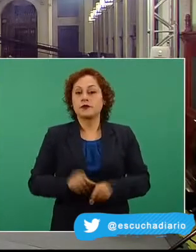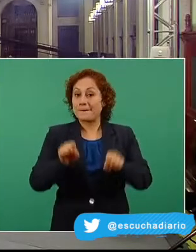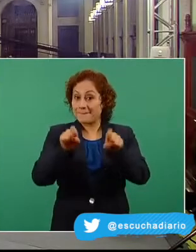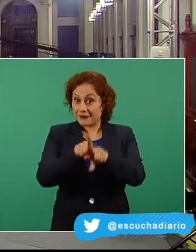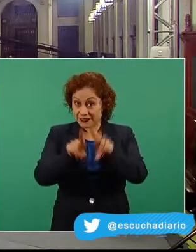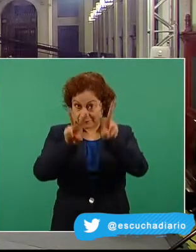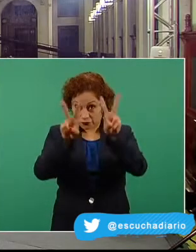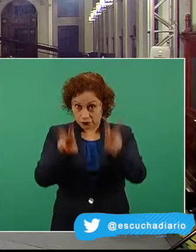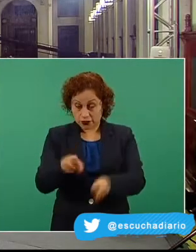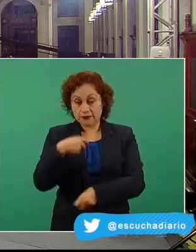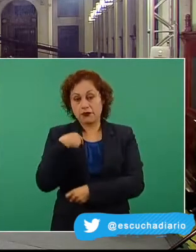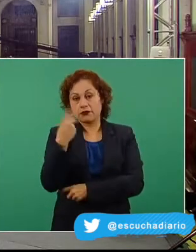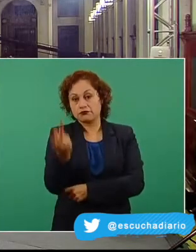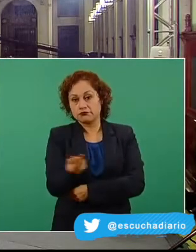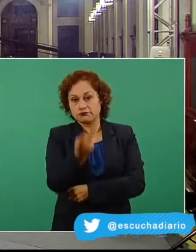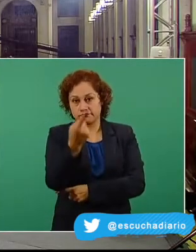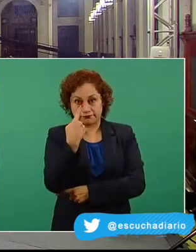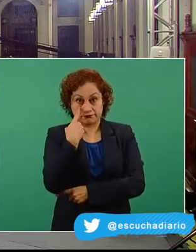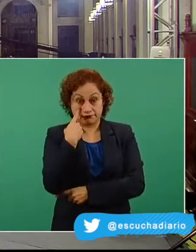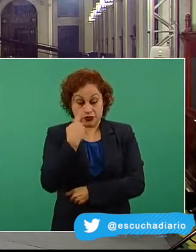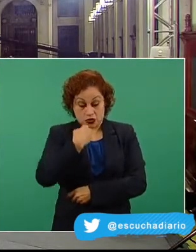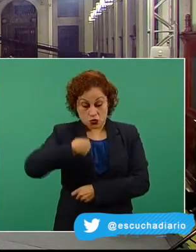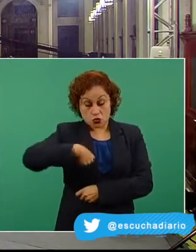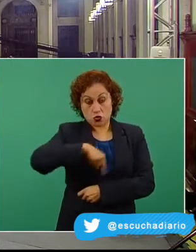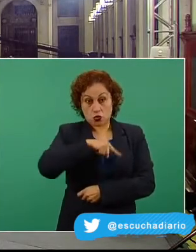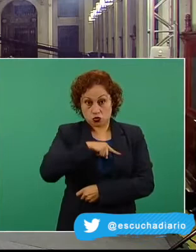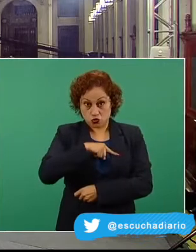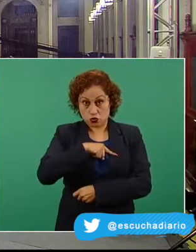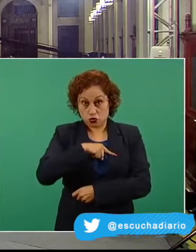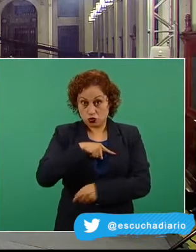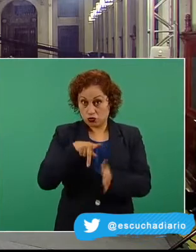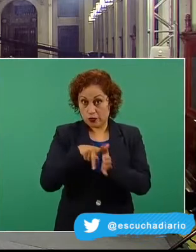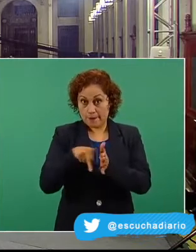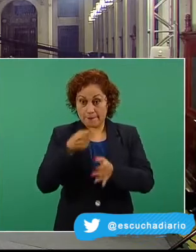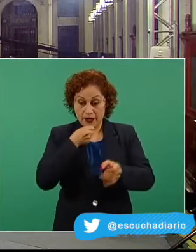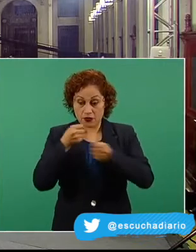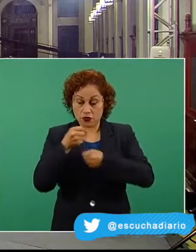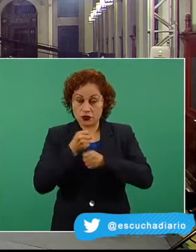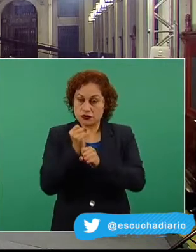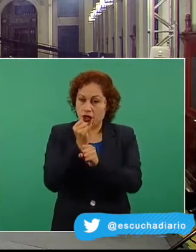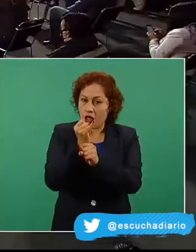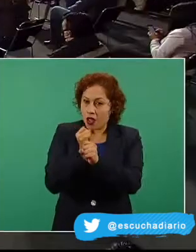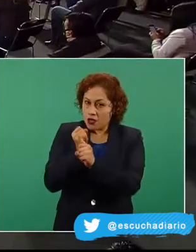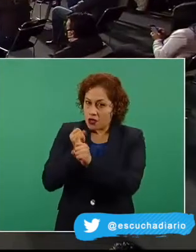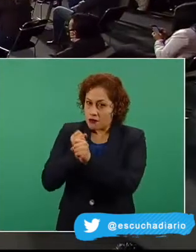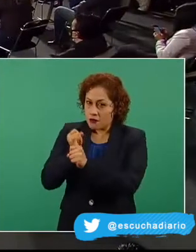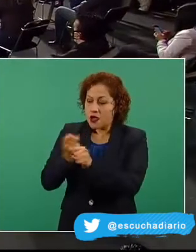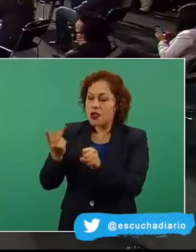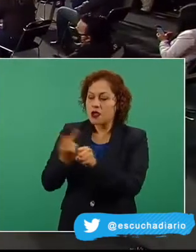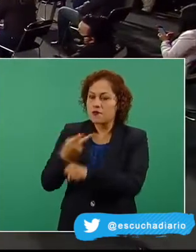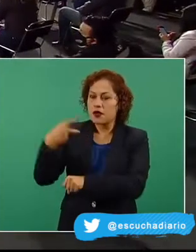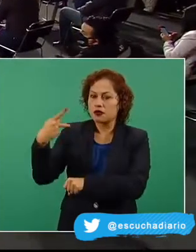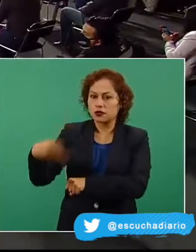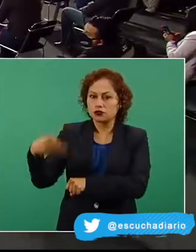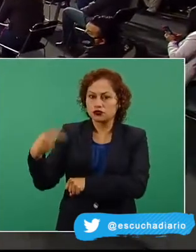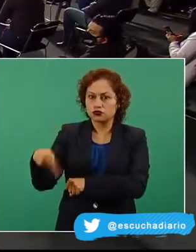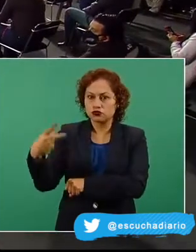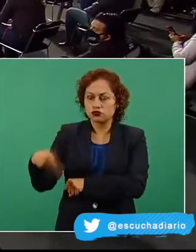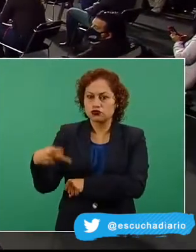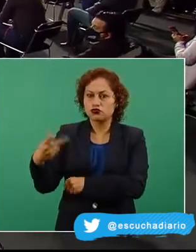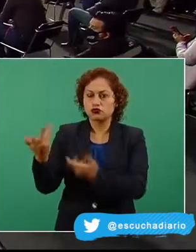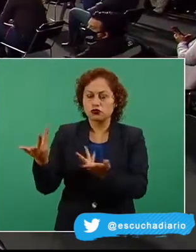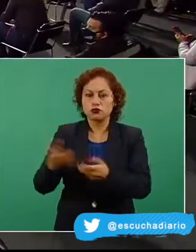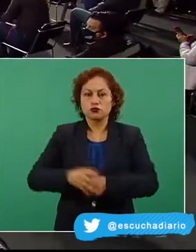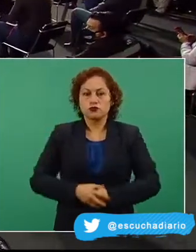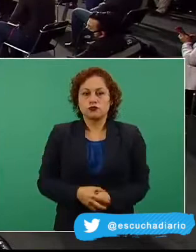Finalmente, referente a la valla alrededor de Palacio Nacional, el presidente pensó en que los manifestantes respetarían el significado de los